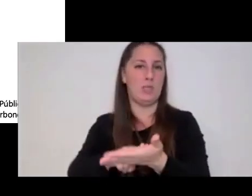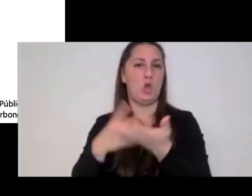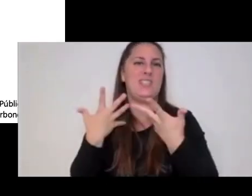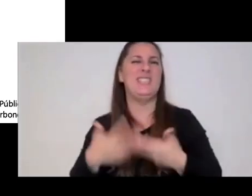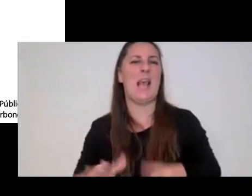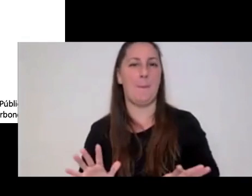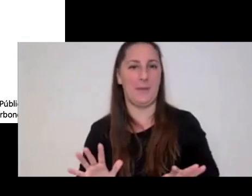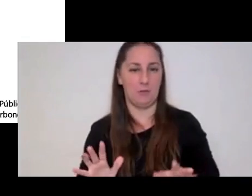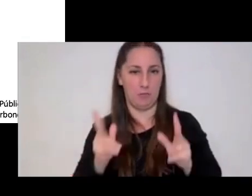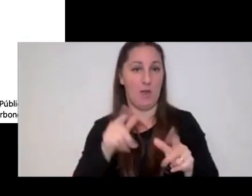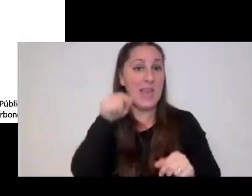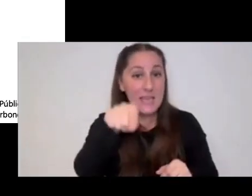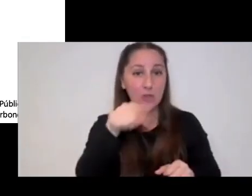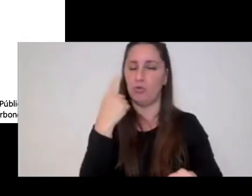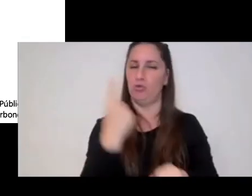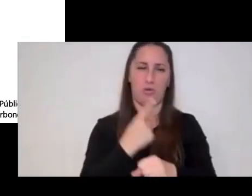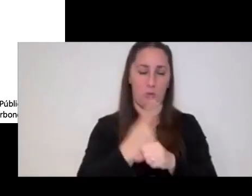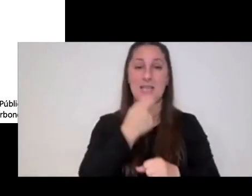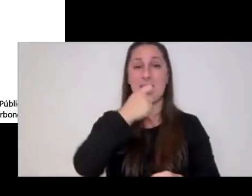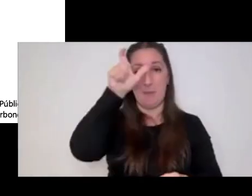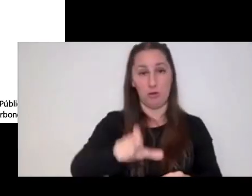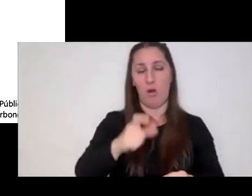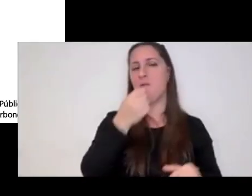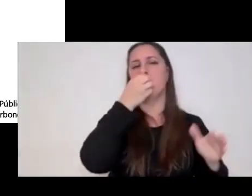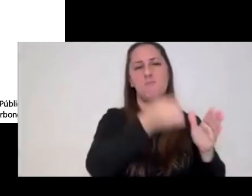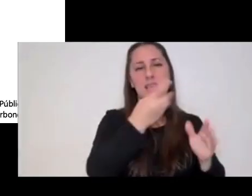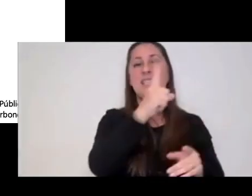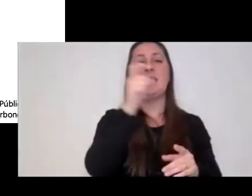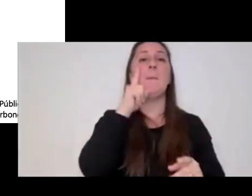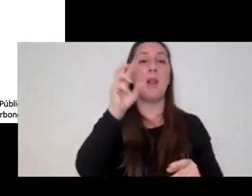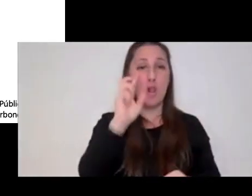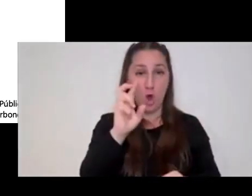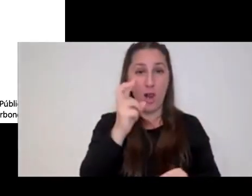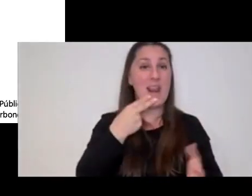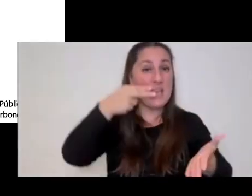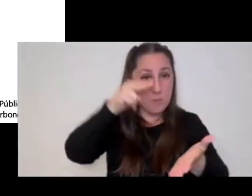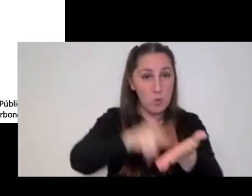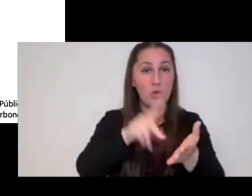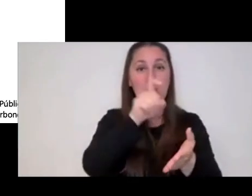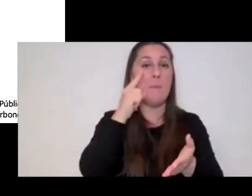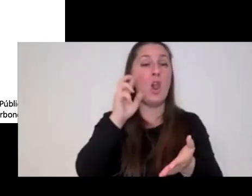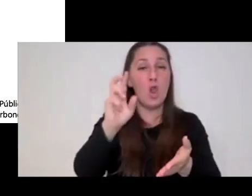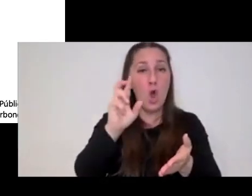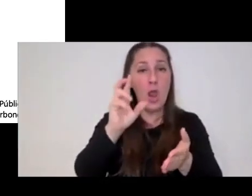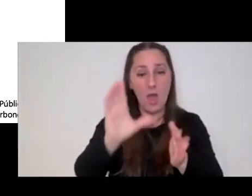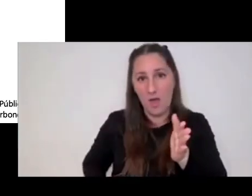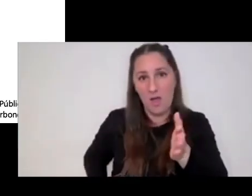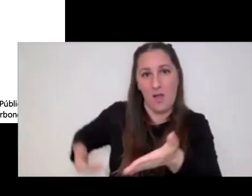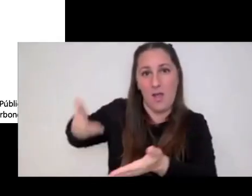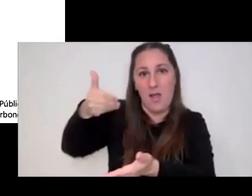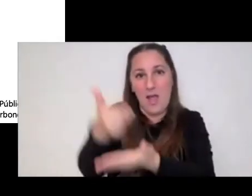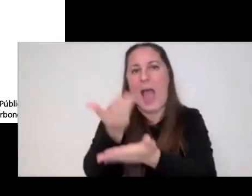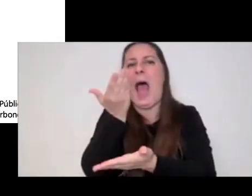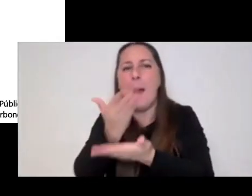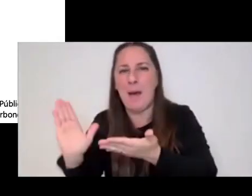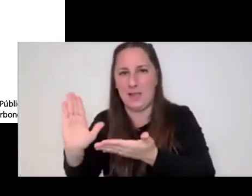puede. Si un sujeto sincera $100.000, el impuesto que genera esos $100.000 tiene que salir de su acervo, que tiene que ser blanco, tiene que